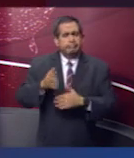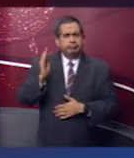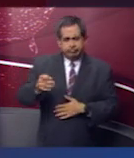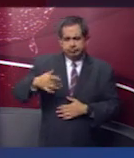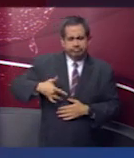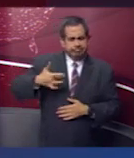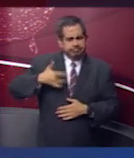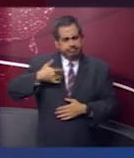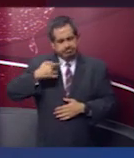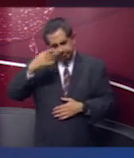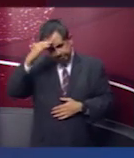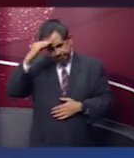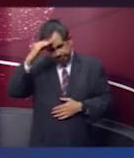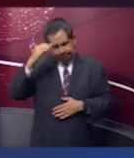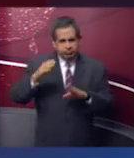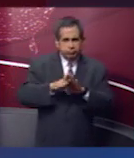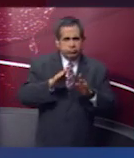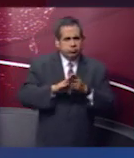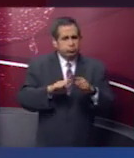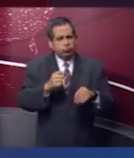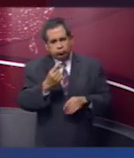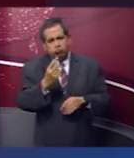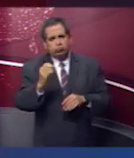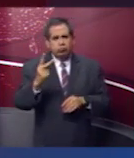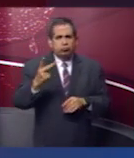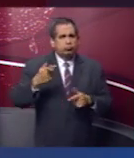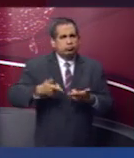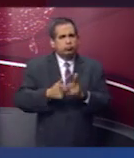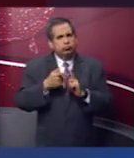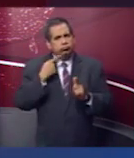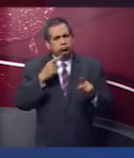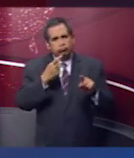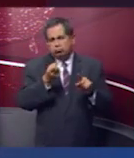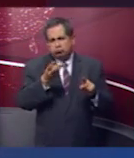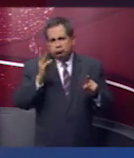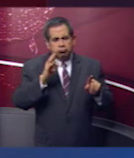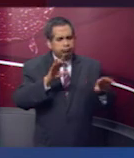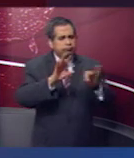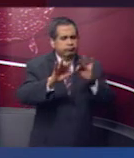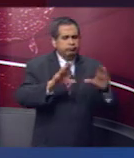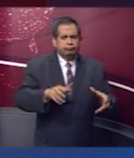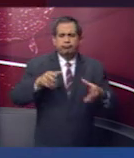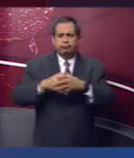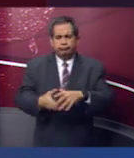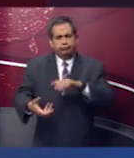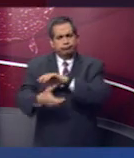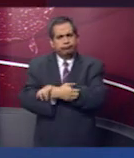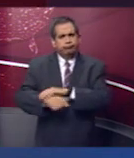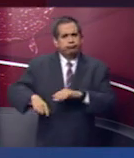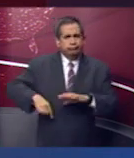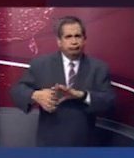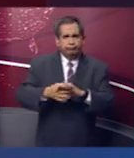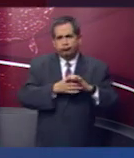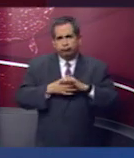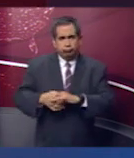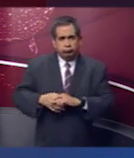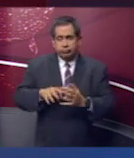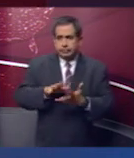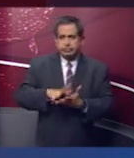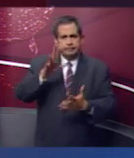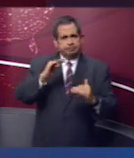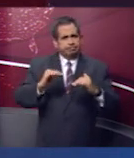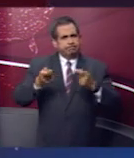gobierno de coalición con uno o varios partidos políticos representados en el Congreso de la Unión. Esta iniciativa busca generar una mayoría